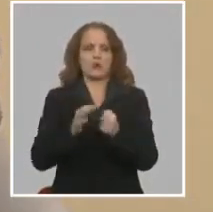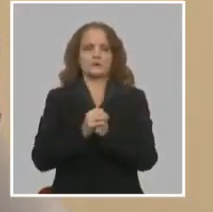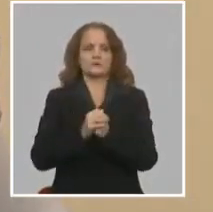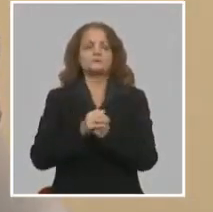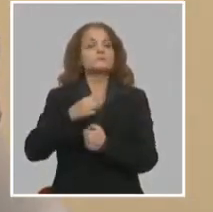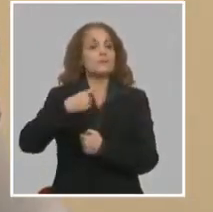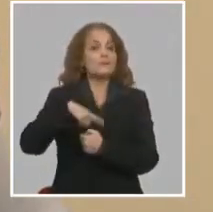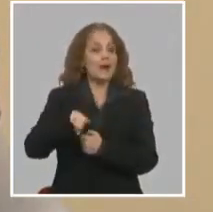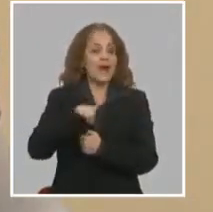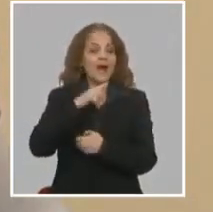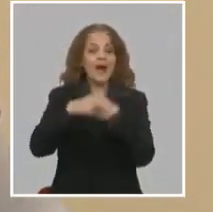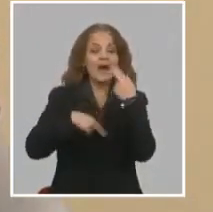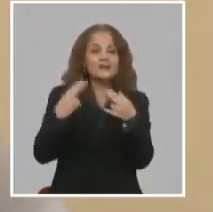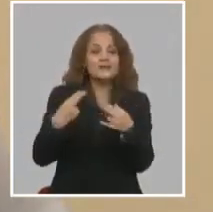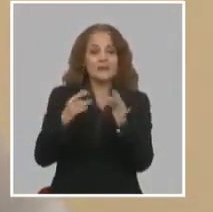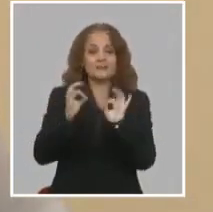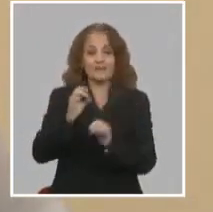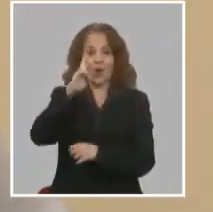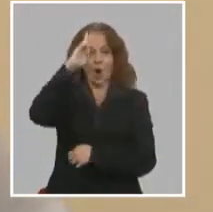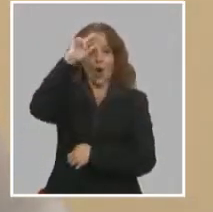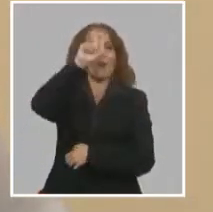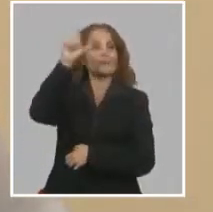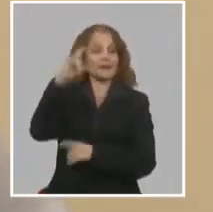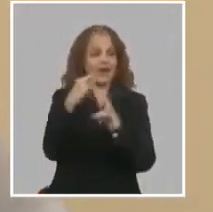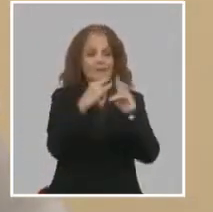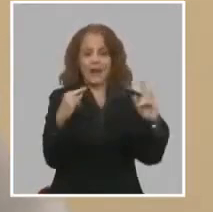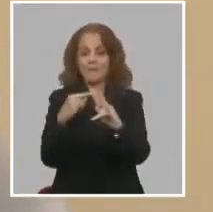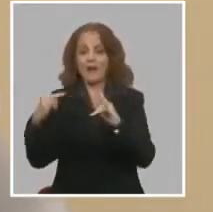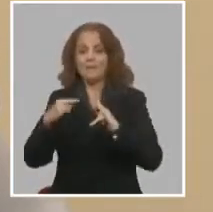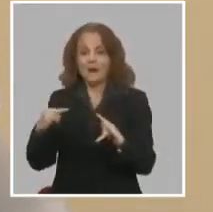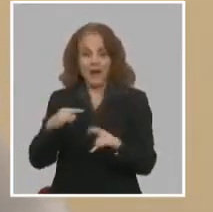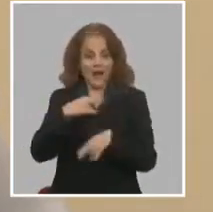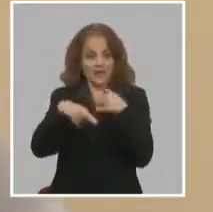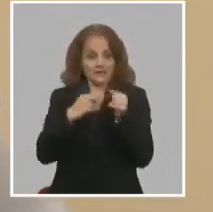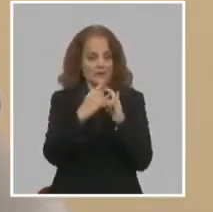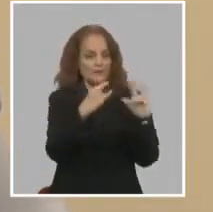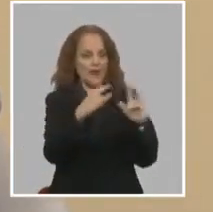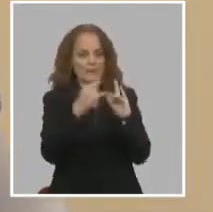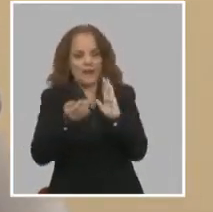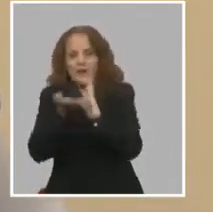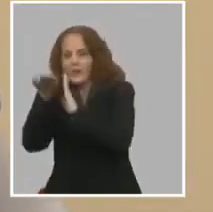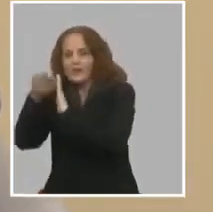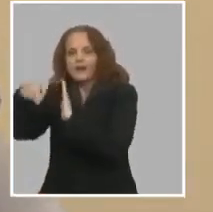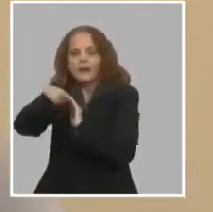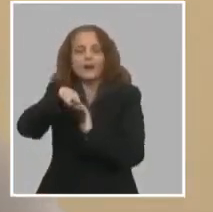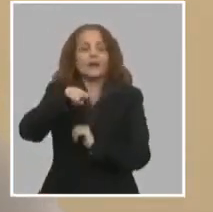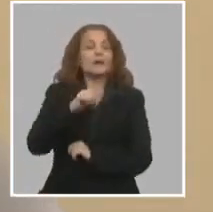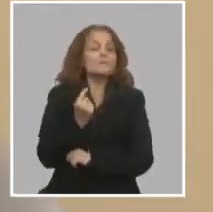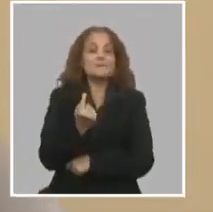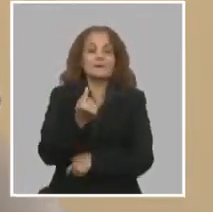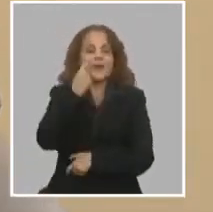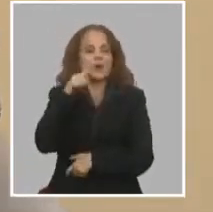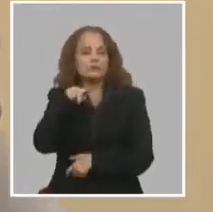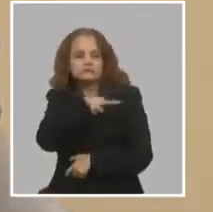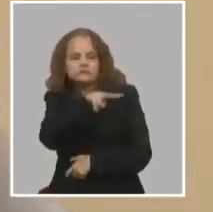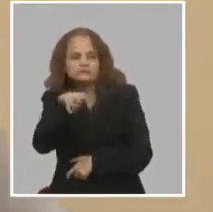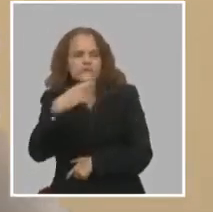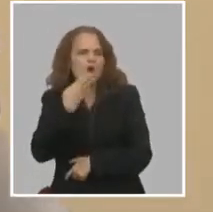cosas que se hace cuando llegamos a una situación especial con una brigada médica cubana es explorar el